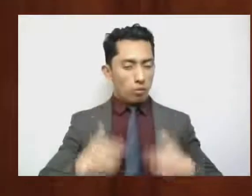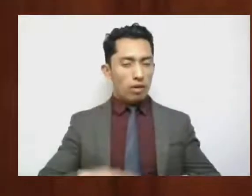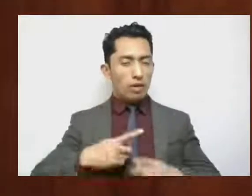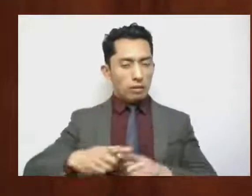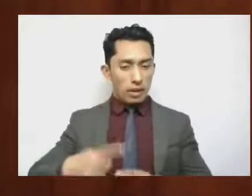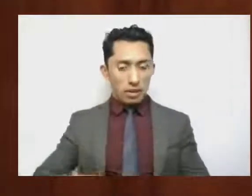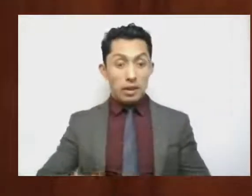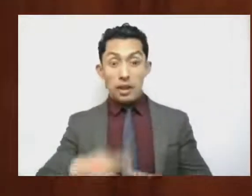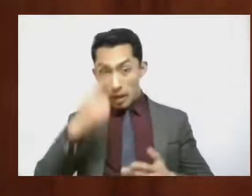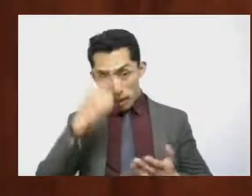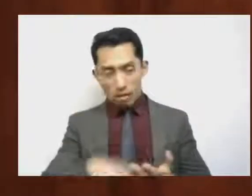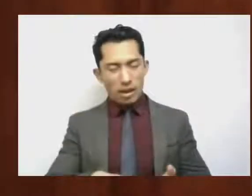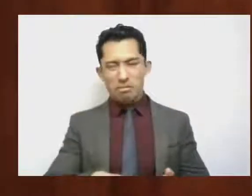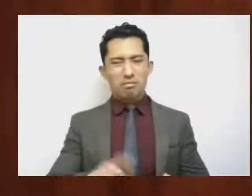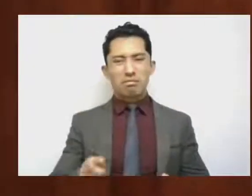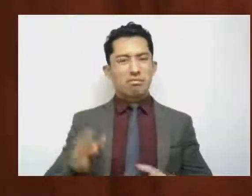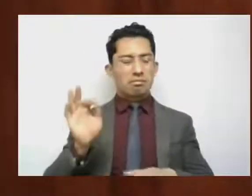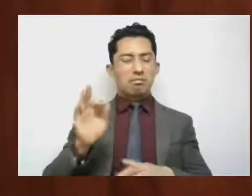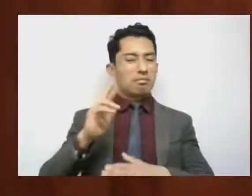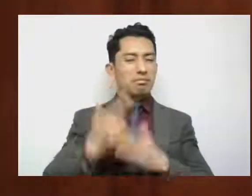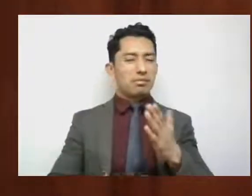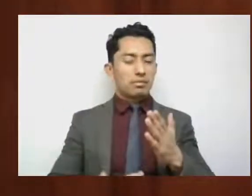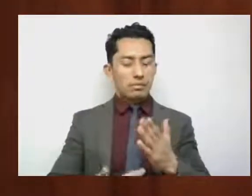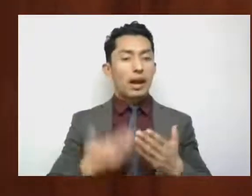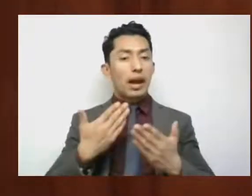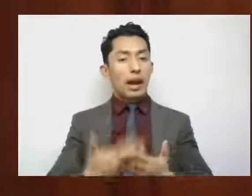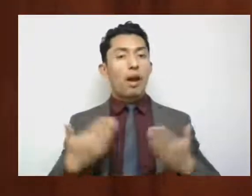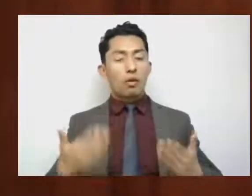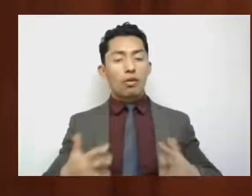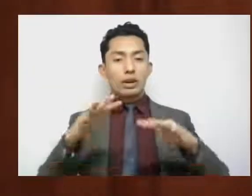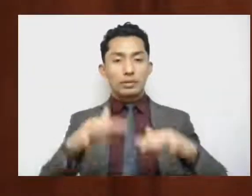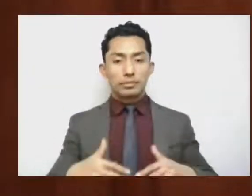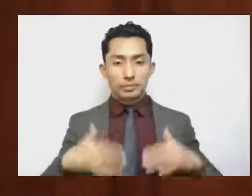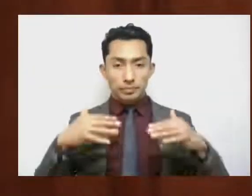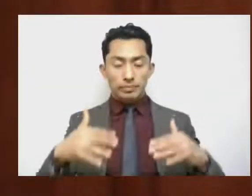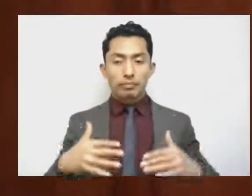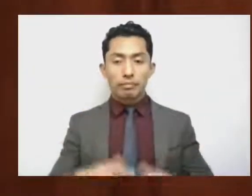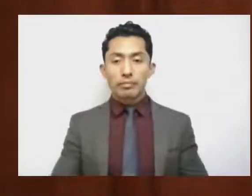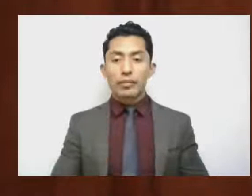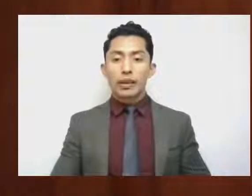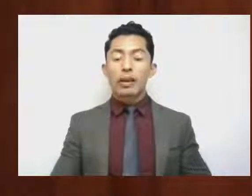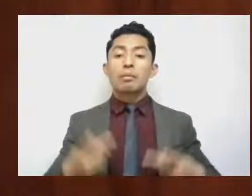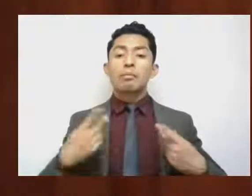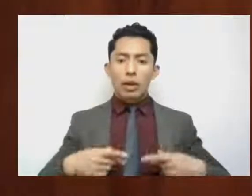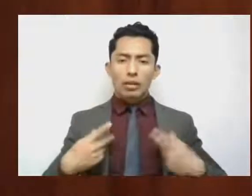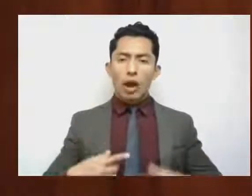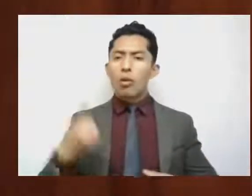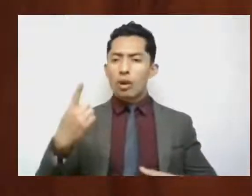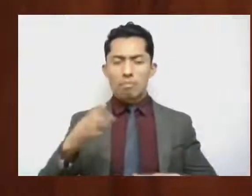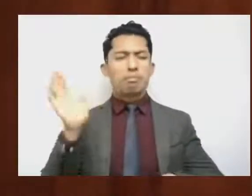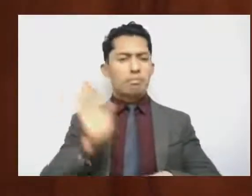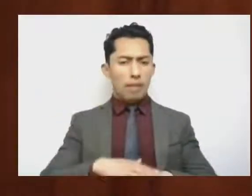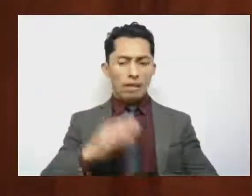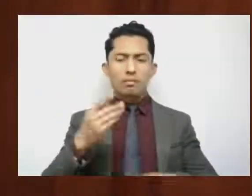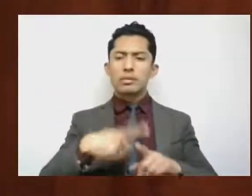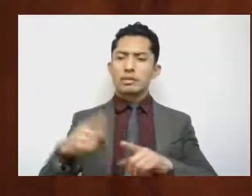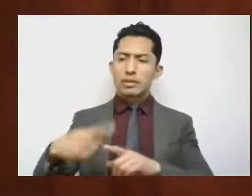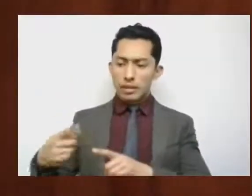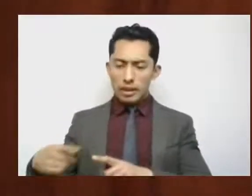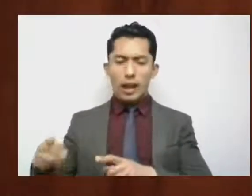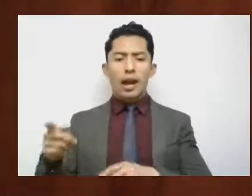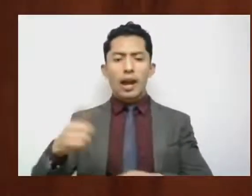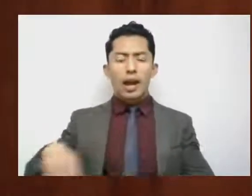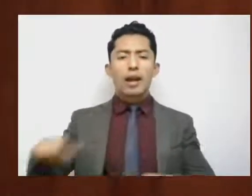protegen. En este pleno hay más de una persona que se graduó como licenciado